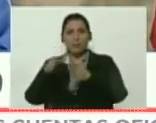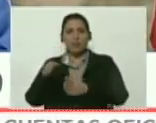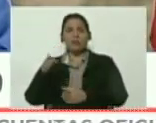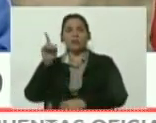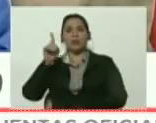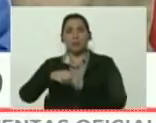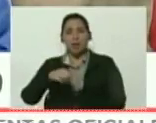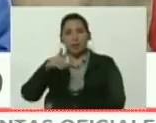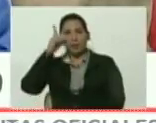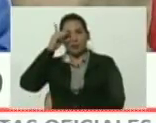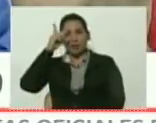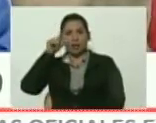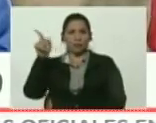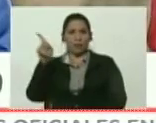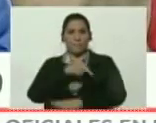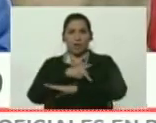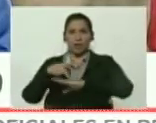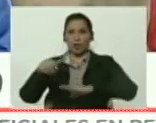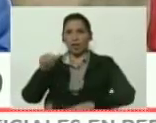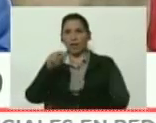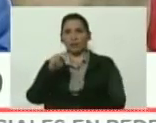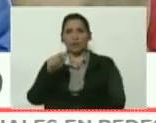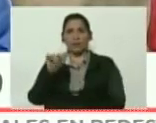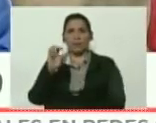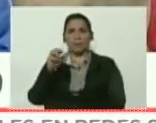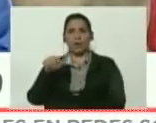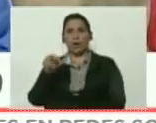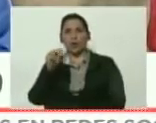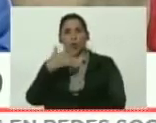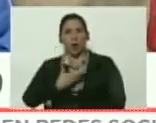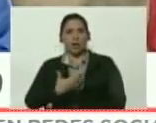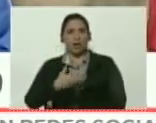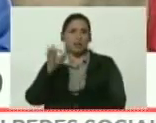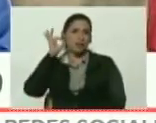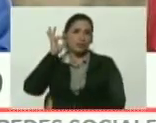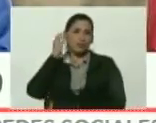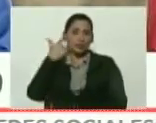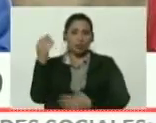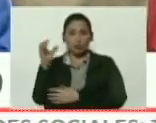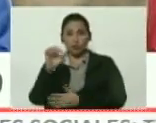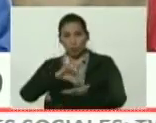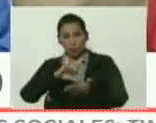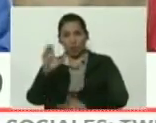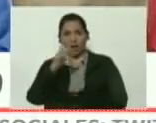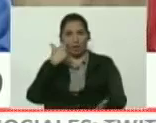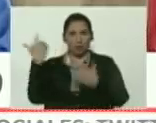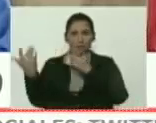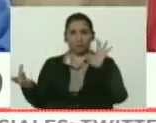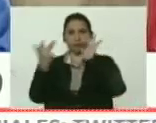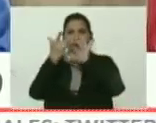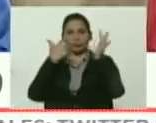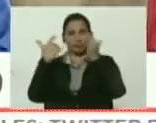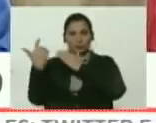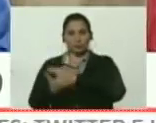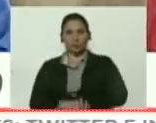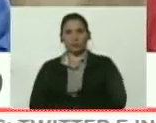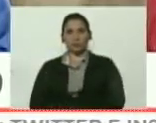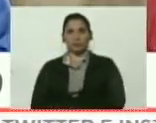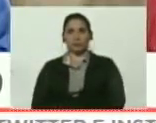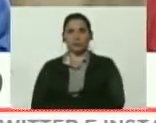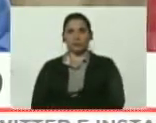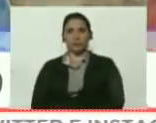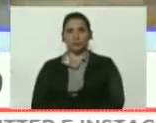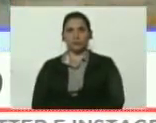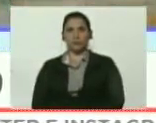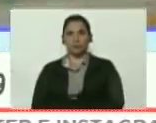parroquia Antímano. Allá está Erika Faría, alcaldesa de la ciudad de Caracas. Adelante, alcaldesa Erika Faría.